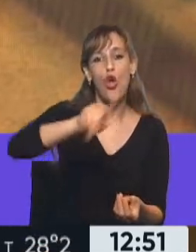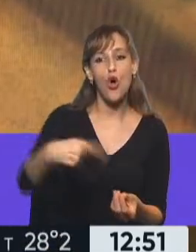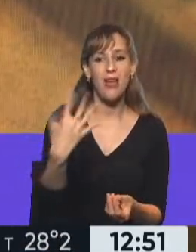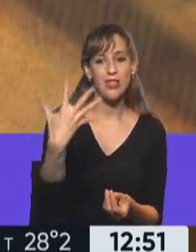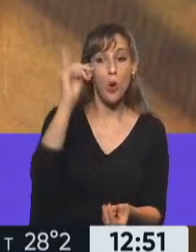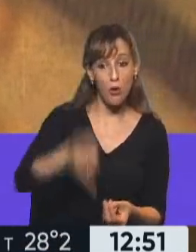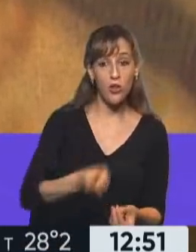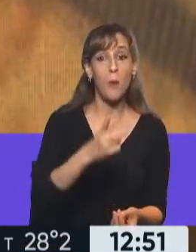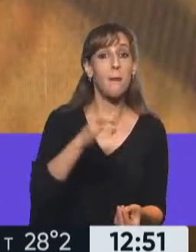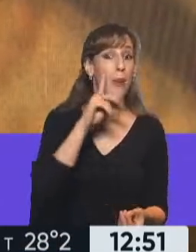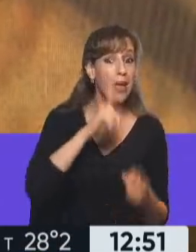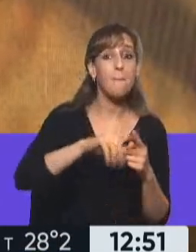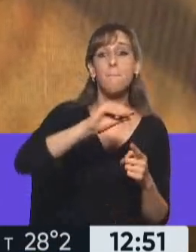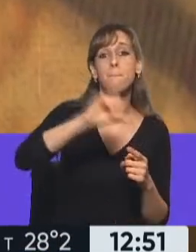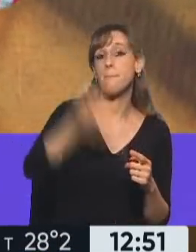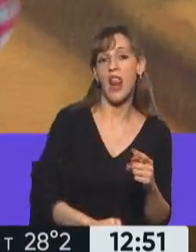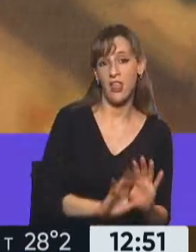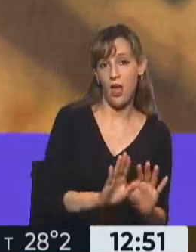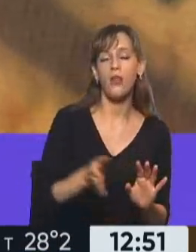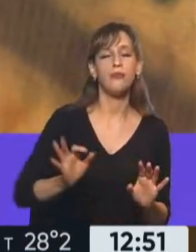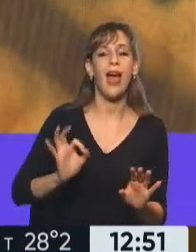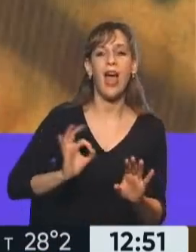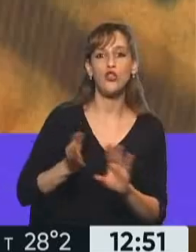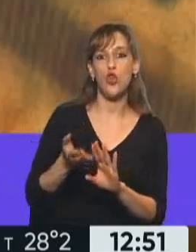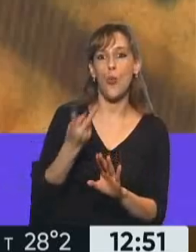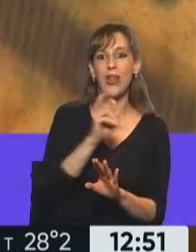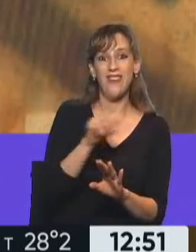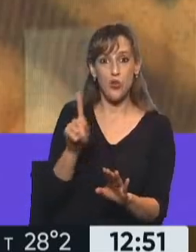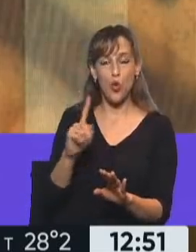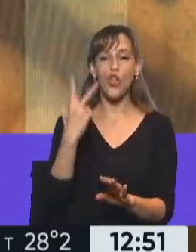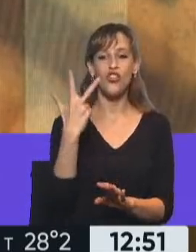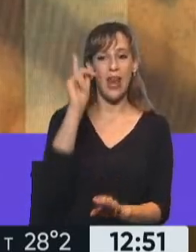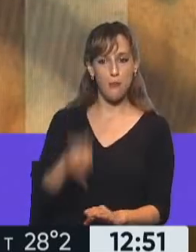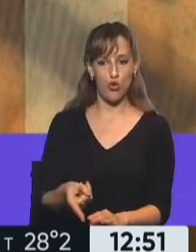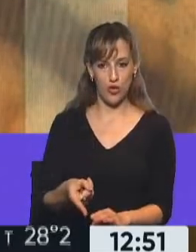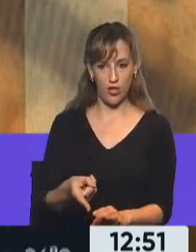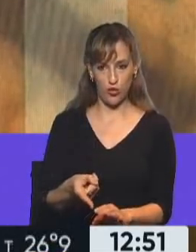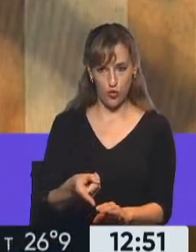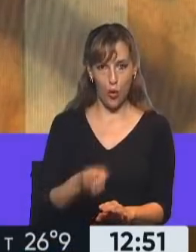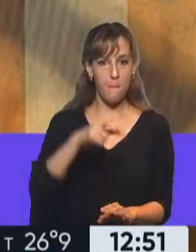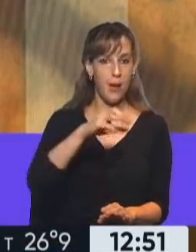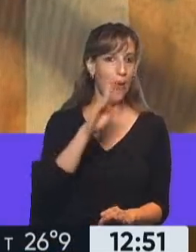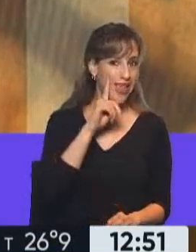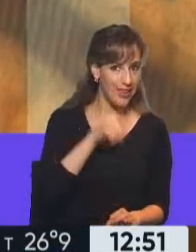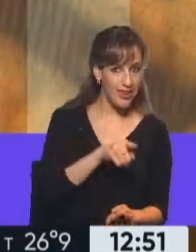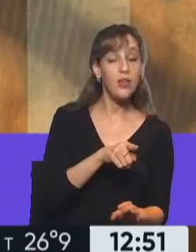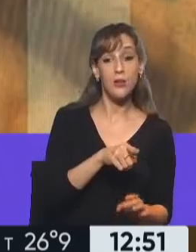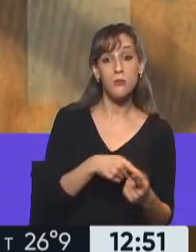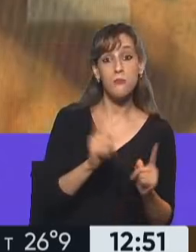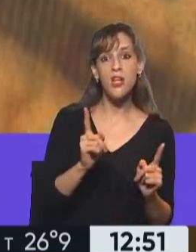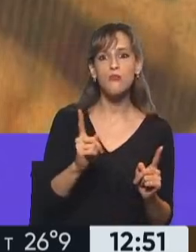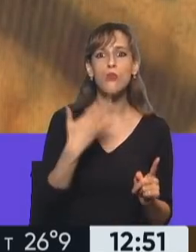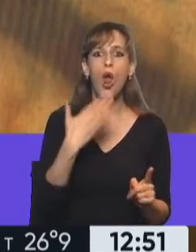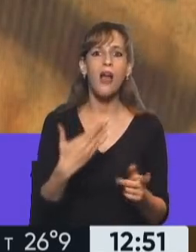el PBI. El déficit, el 2021, fue de 3%, redondeando sobre el PBI, con el aporte extraordinario de